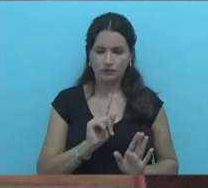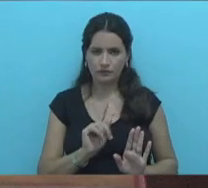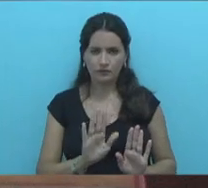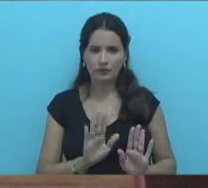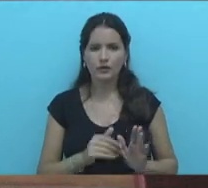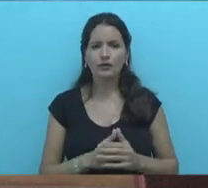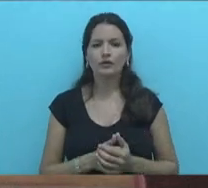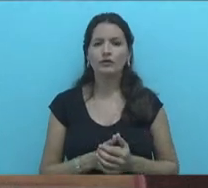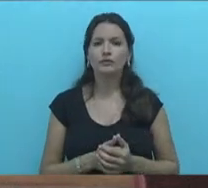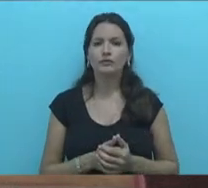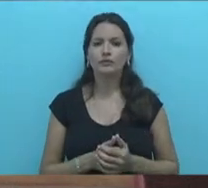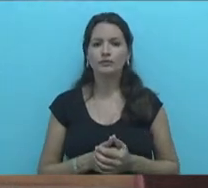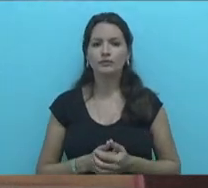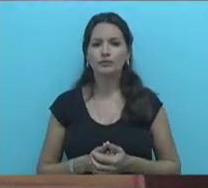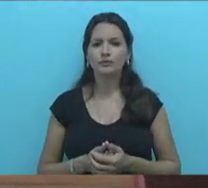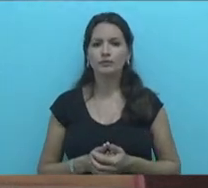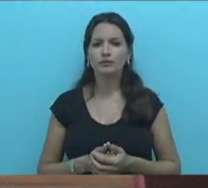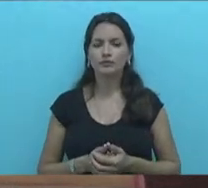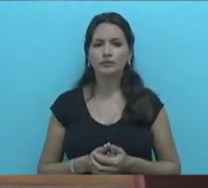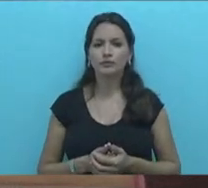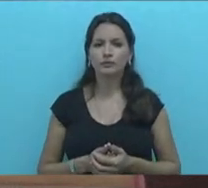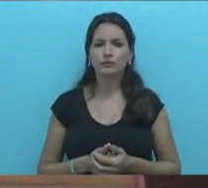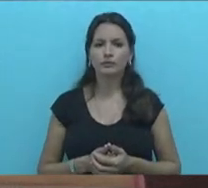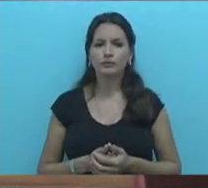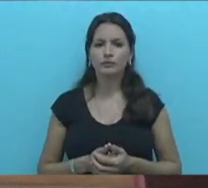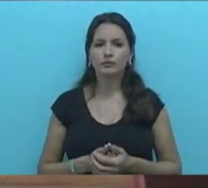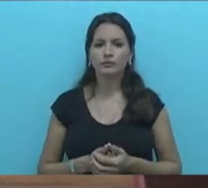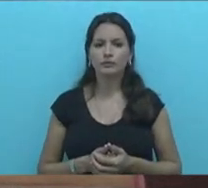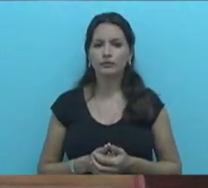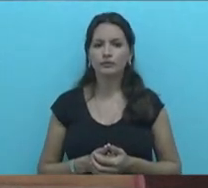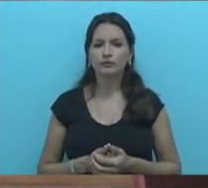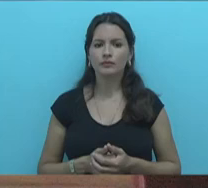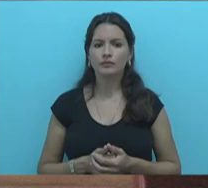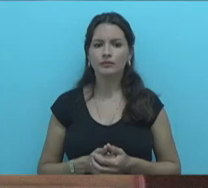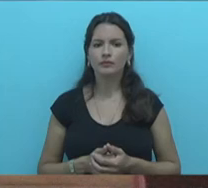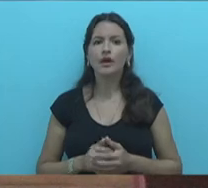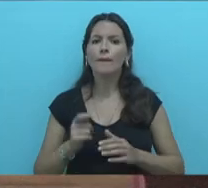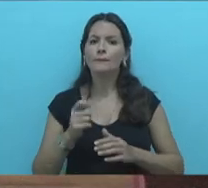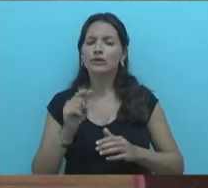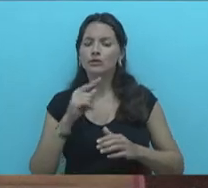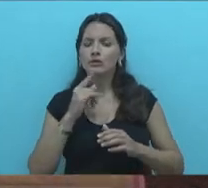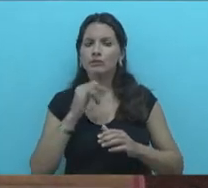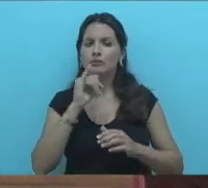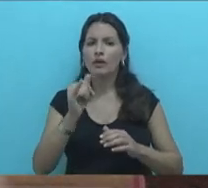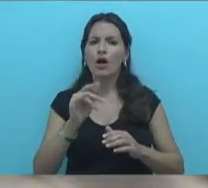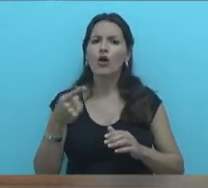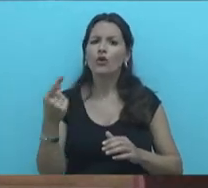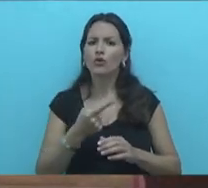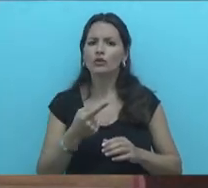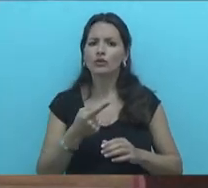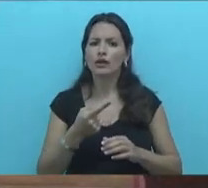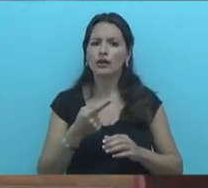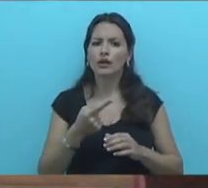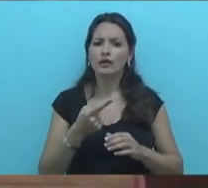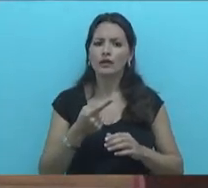diputados preopinantes, sí. Mencionar algo que para nosotros también es sumamente importante, que es repudiar el